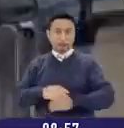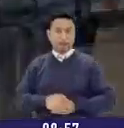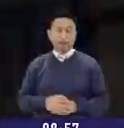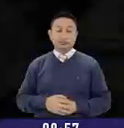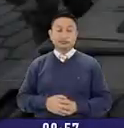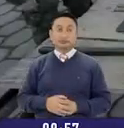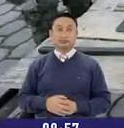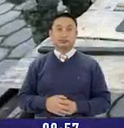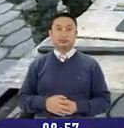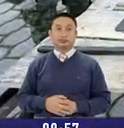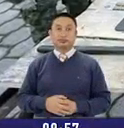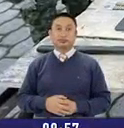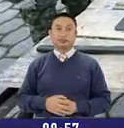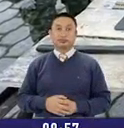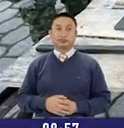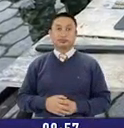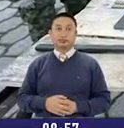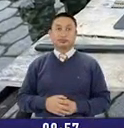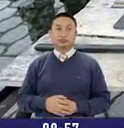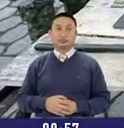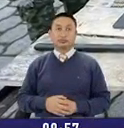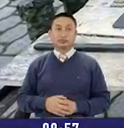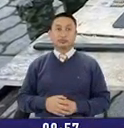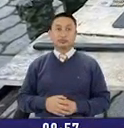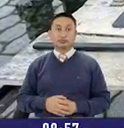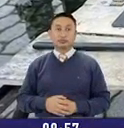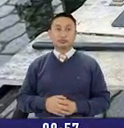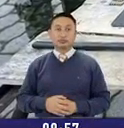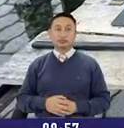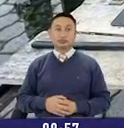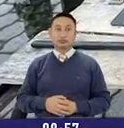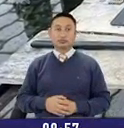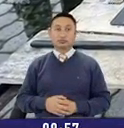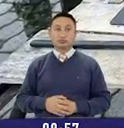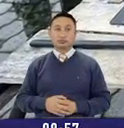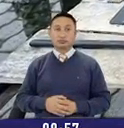rural. Informó Iván Casamén.